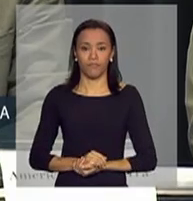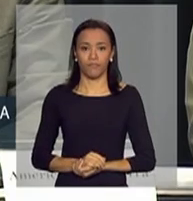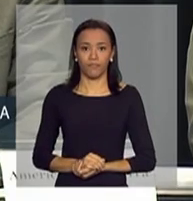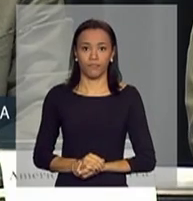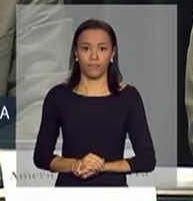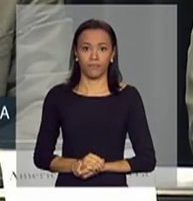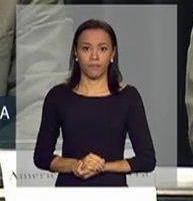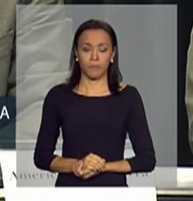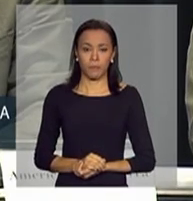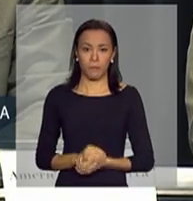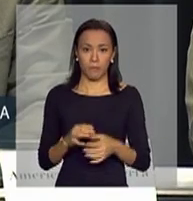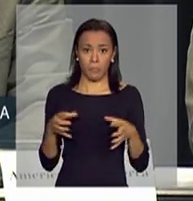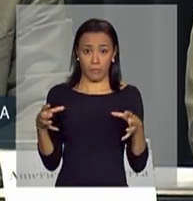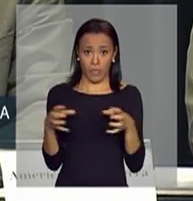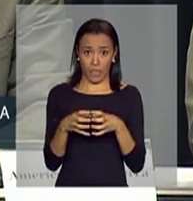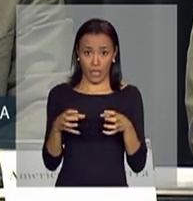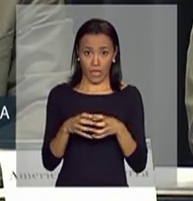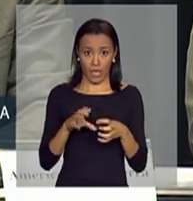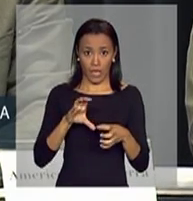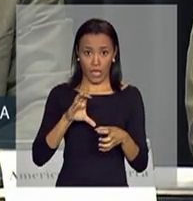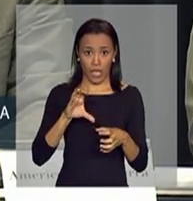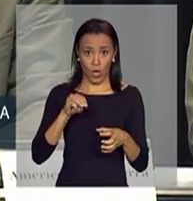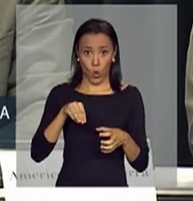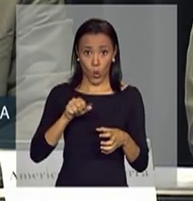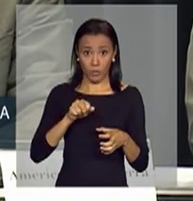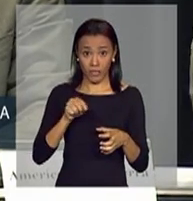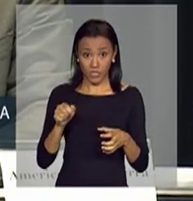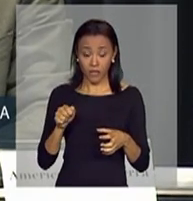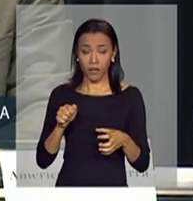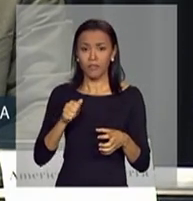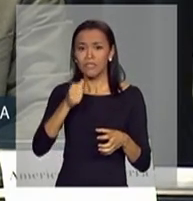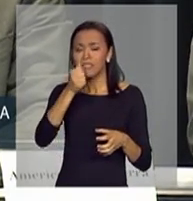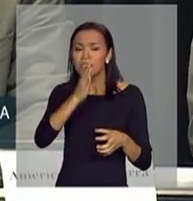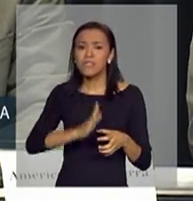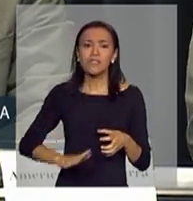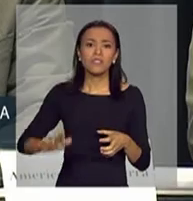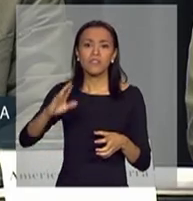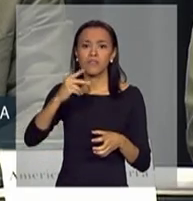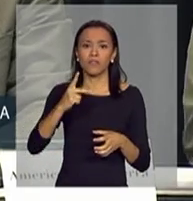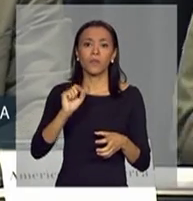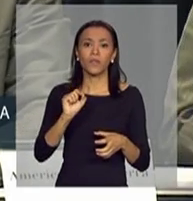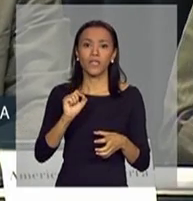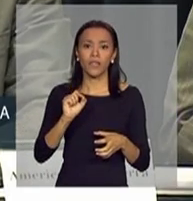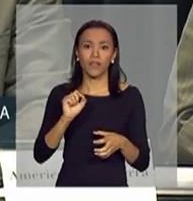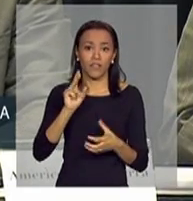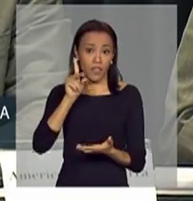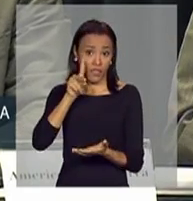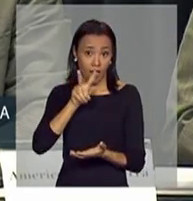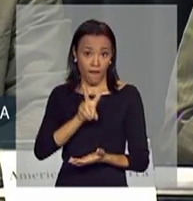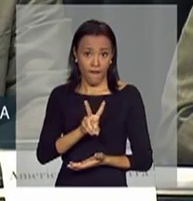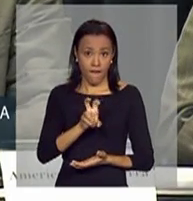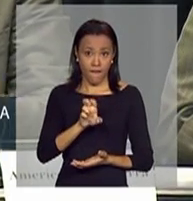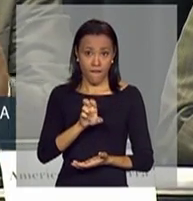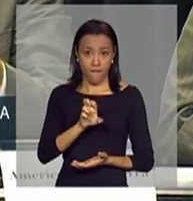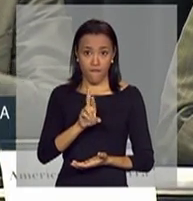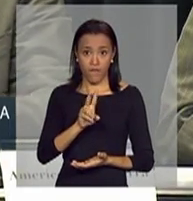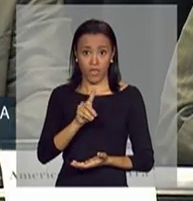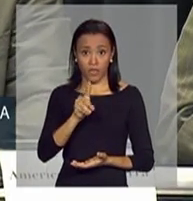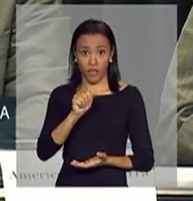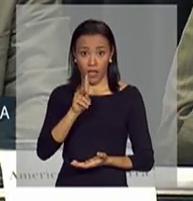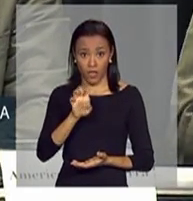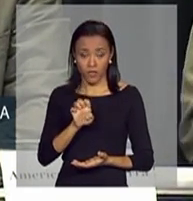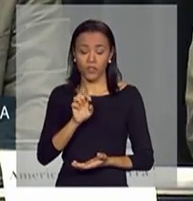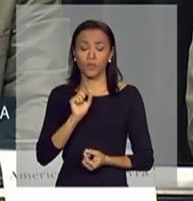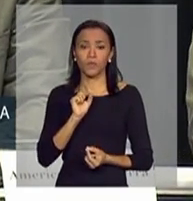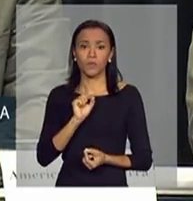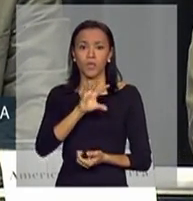La Comisión Nacional de la Verdad de Brasil es la primera de este siglo, y eso es importante recordarlo. Acumula